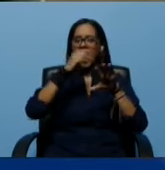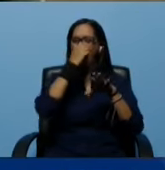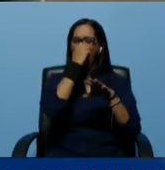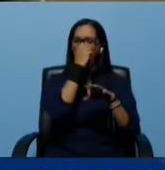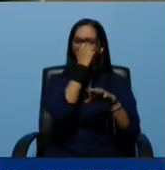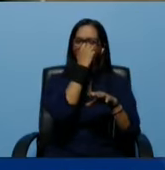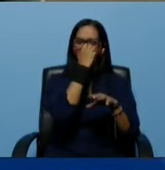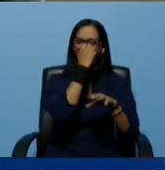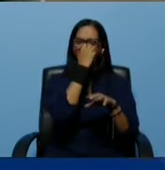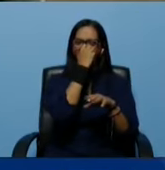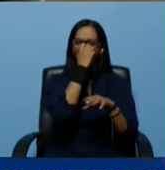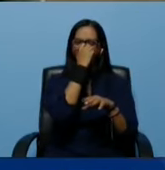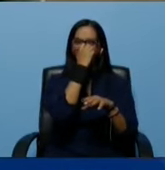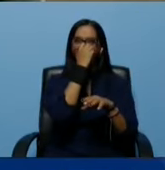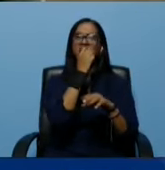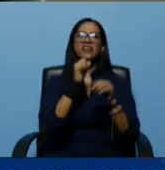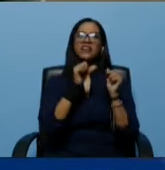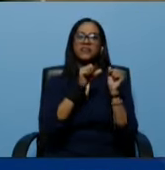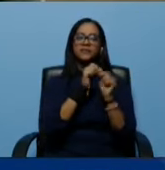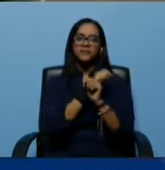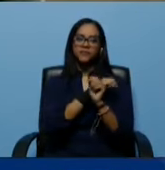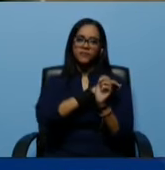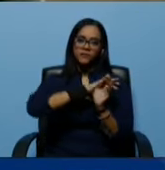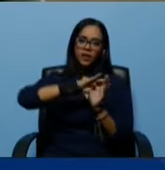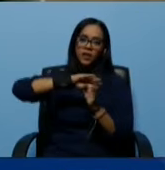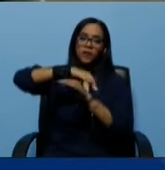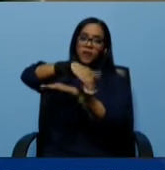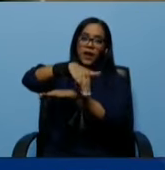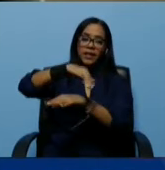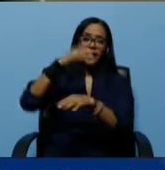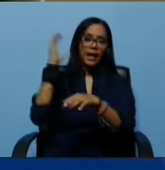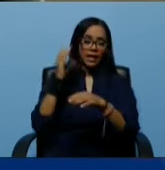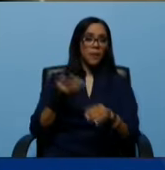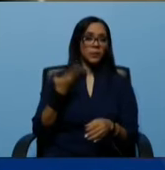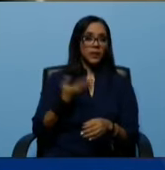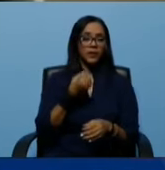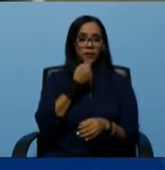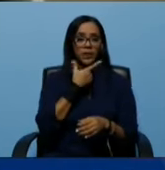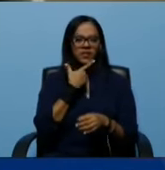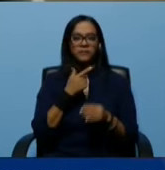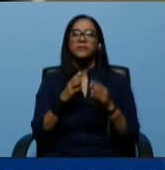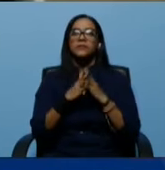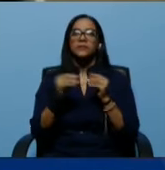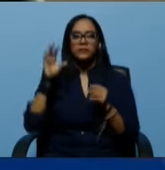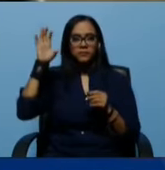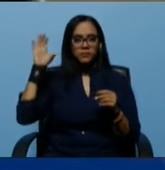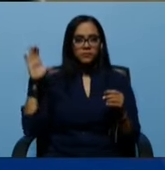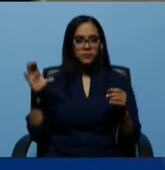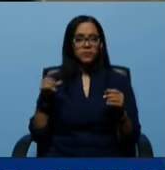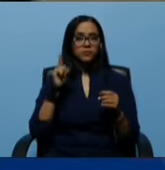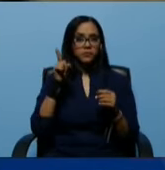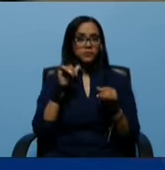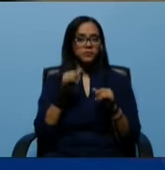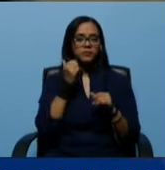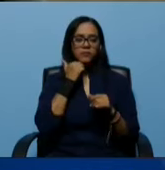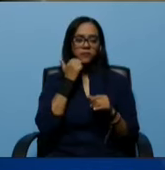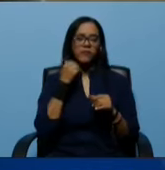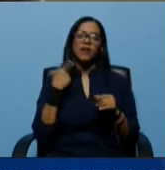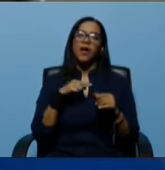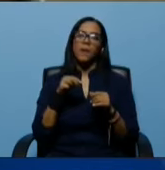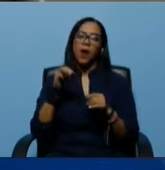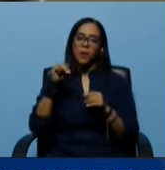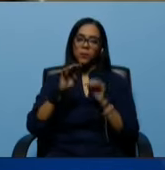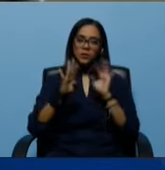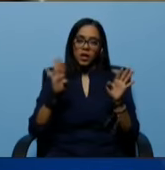de Caracas, porque si sabemos que Caracas es importante y bella, sabemos que también en todos los estados, allá mismo en Valencia, tenemos el Museo de